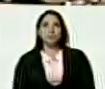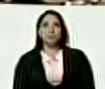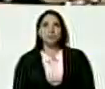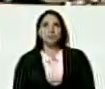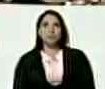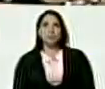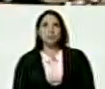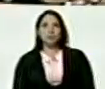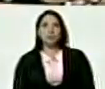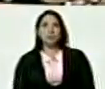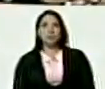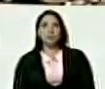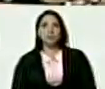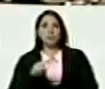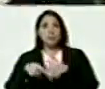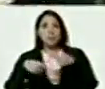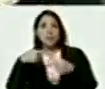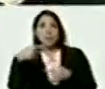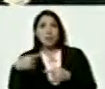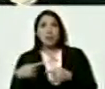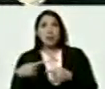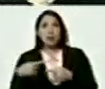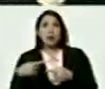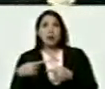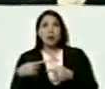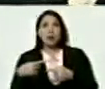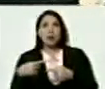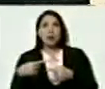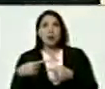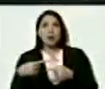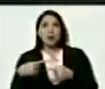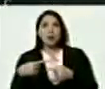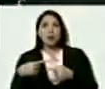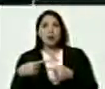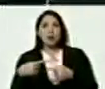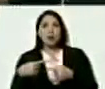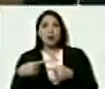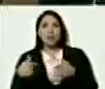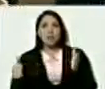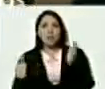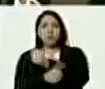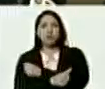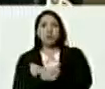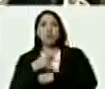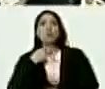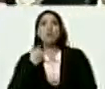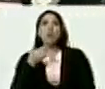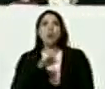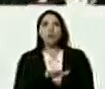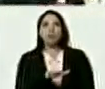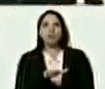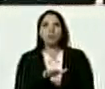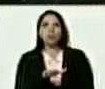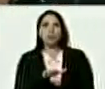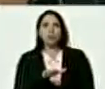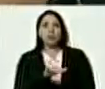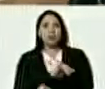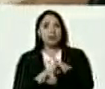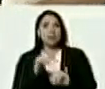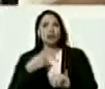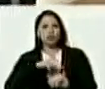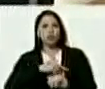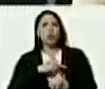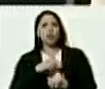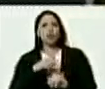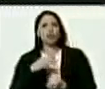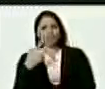y que posteriormente apareció fallecido. Ya tenemos 3 detenidos,